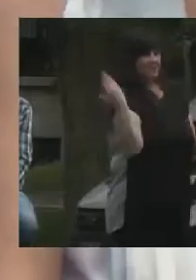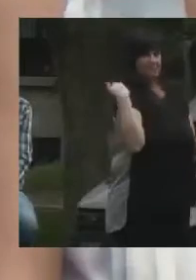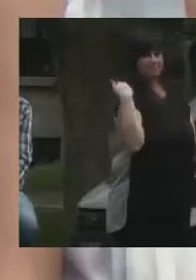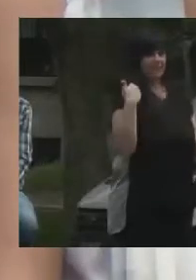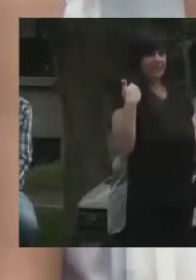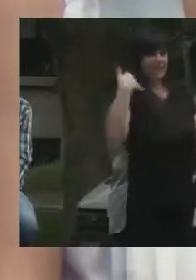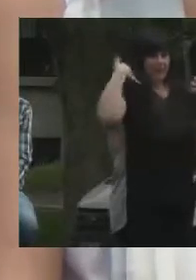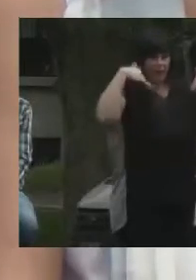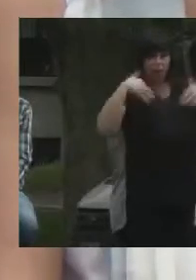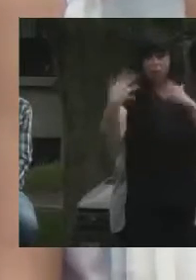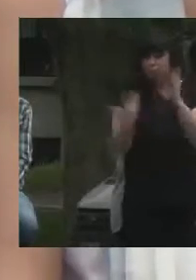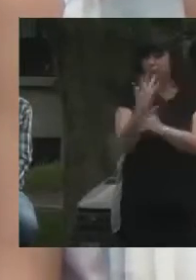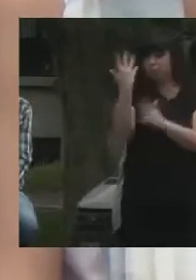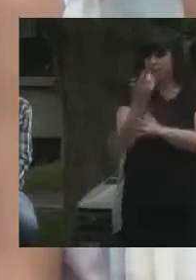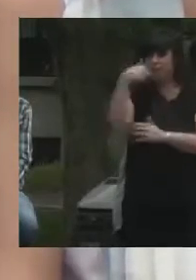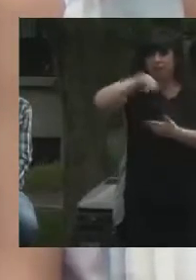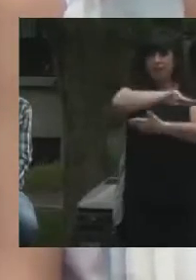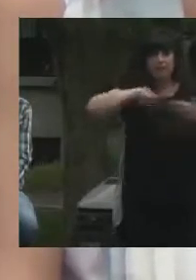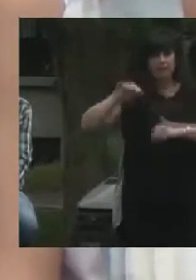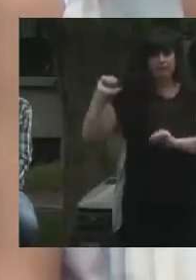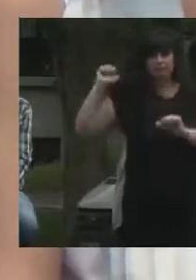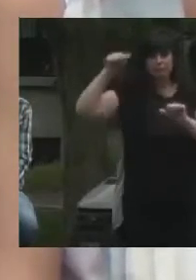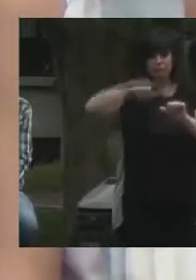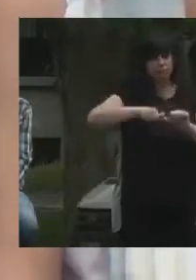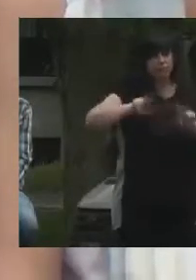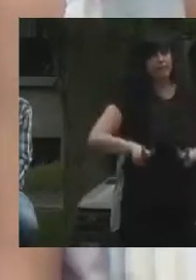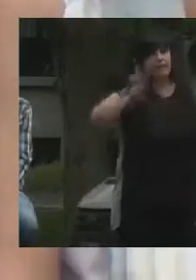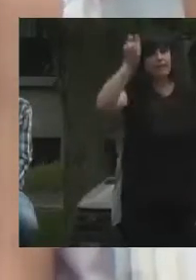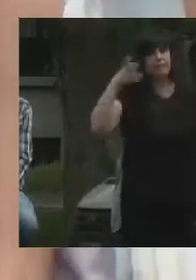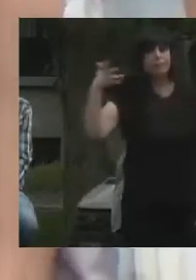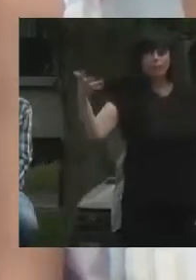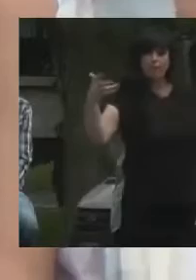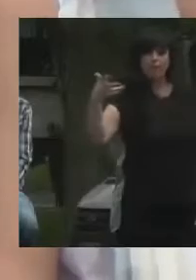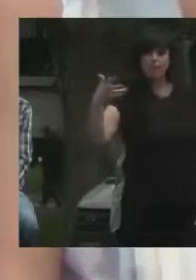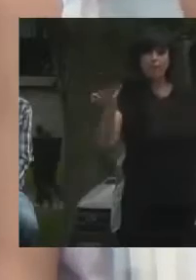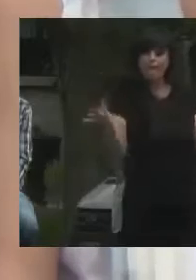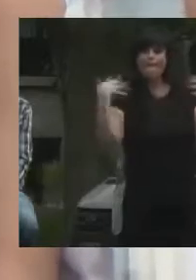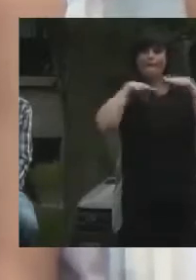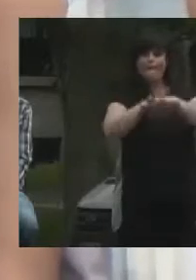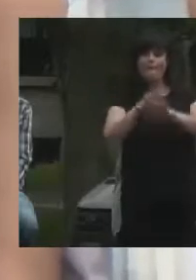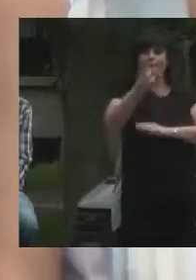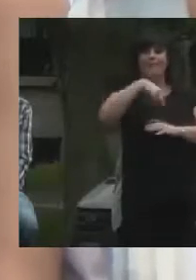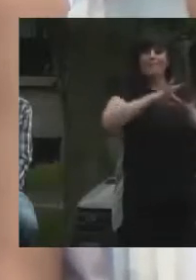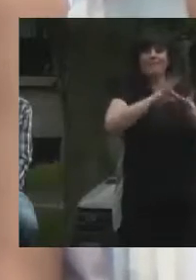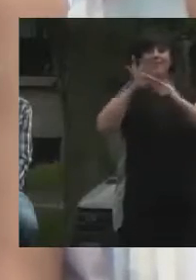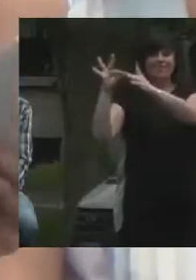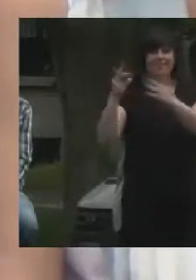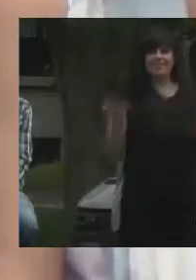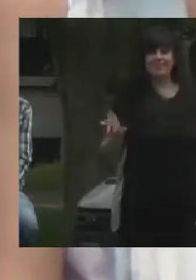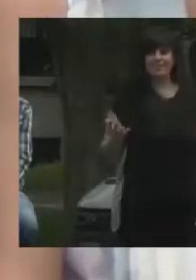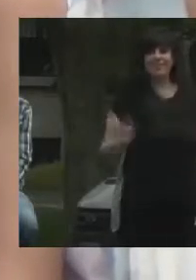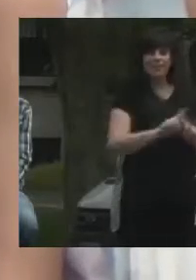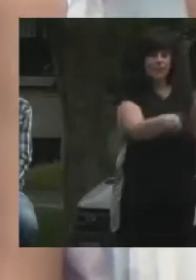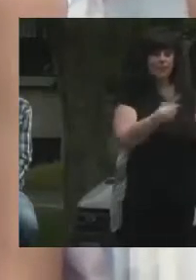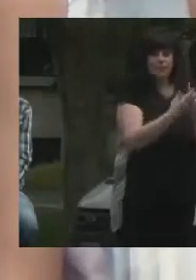que fai tempo que Galicia foi pioneira neso que agora se chama e está tan de moda a confluencia, pero que ademais temos aquí